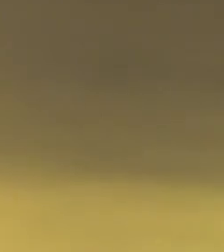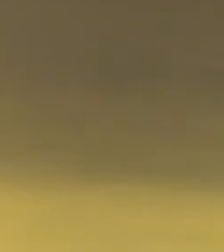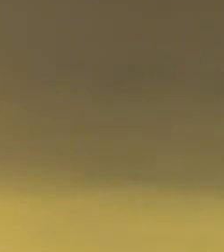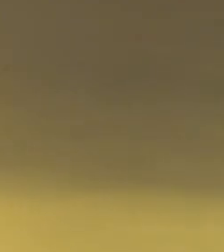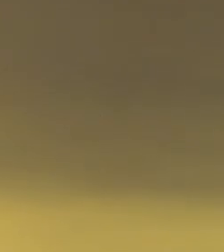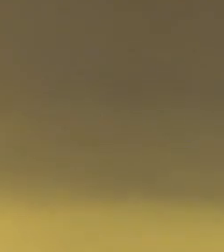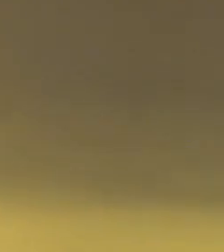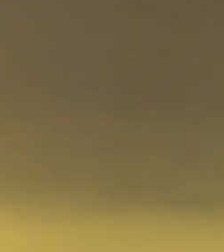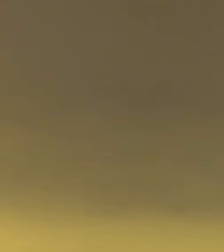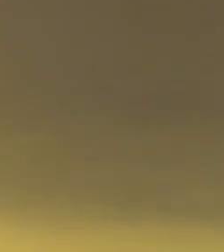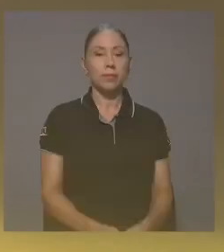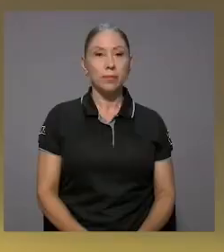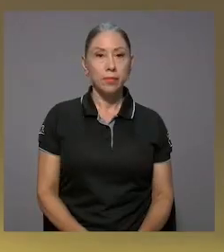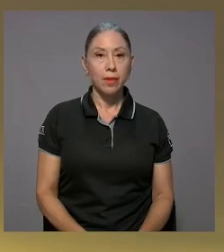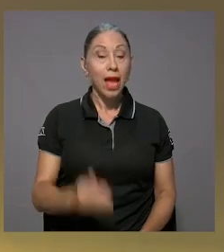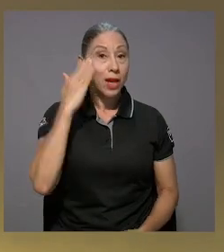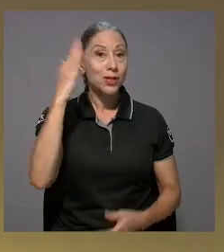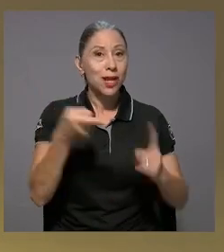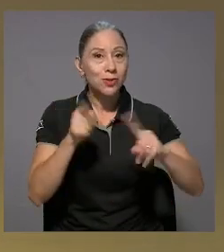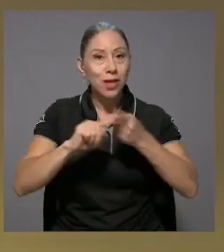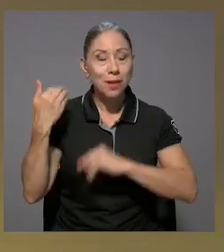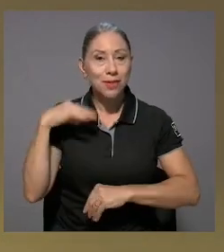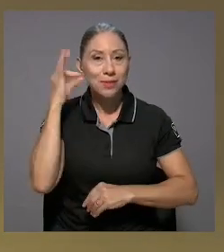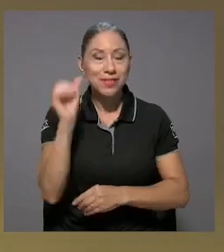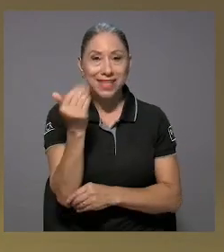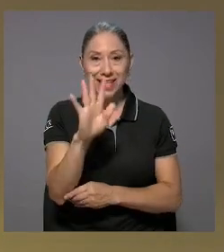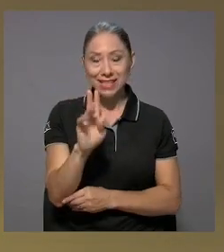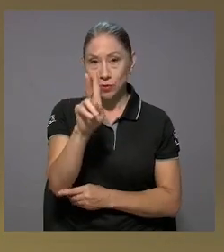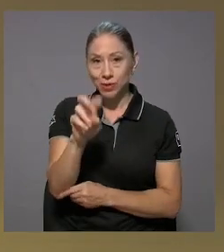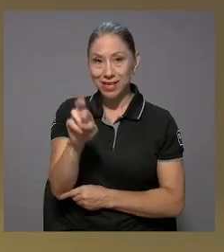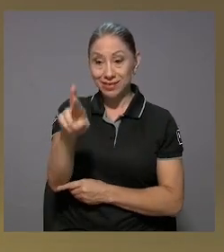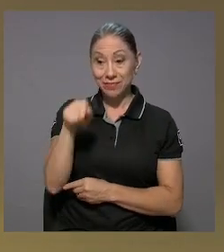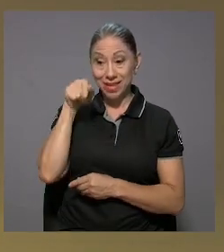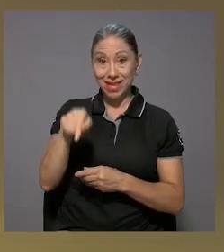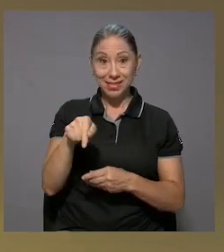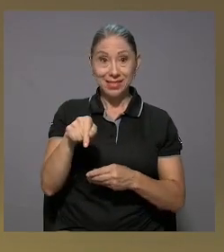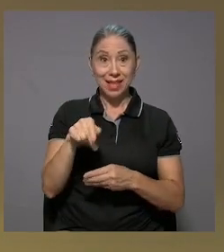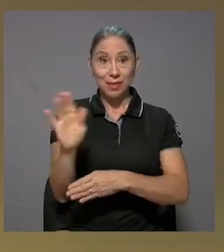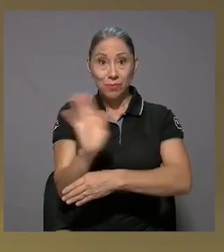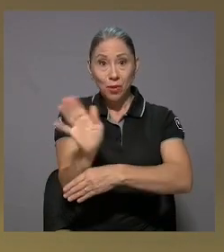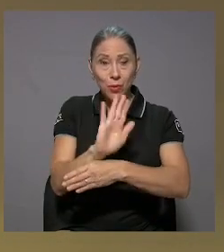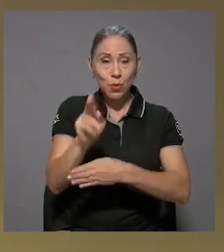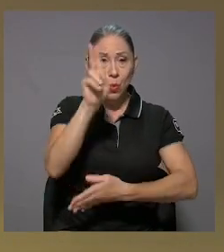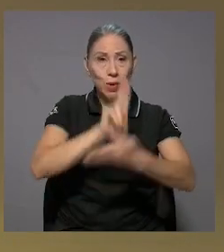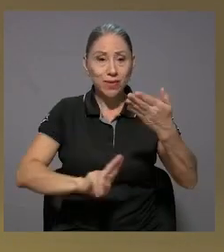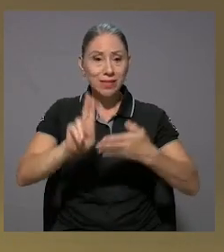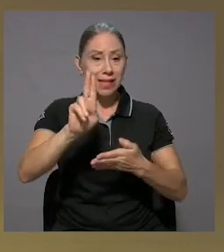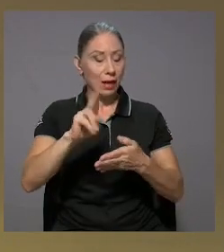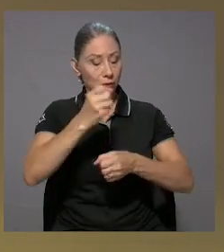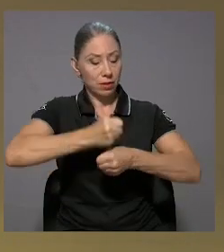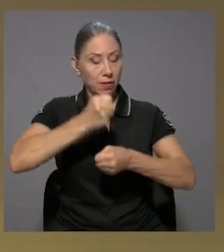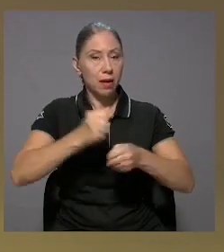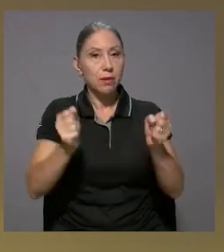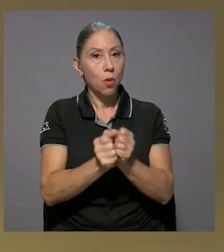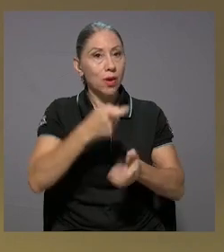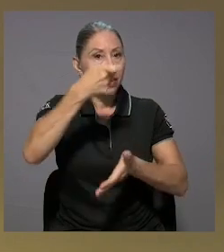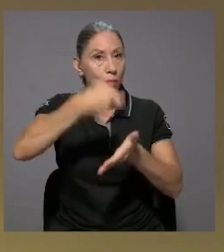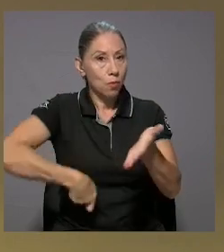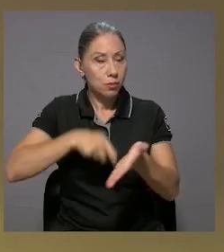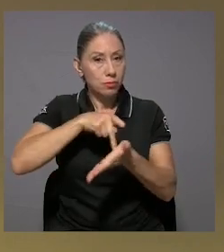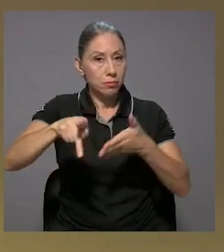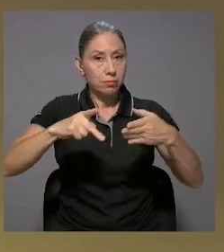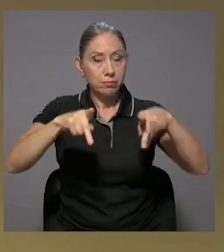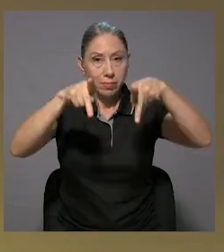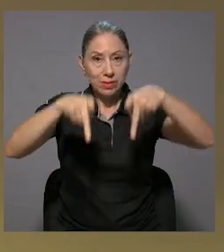Los saludamos, amigas y amigos de 15 UCR, este medio televisivo universitario que se paga con los impuestos que tributan